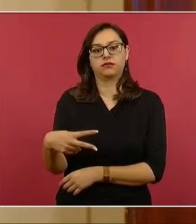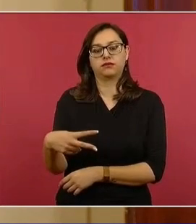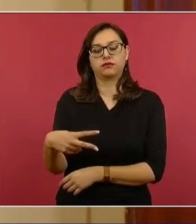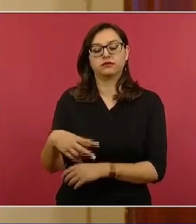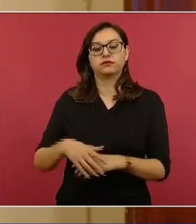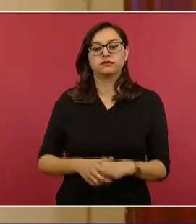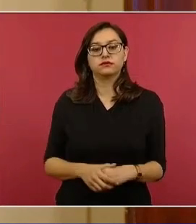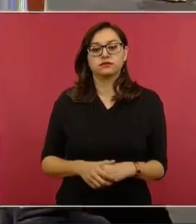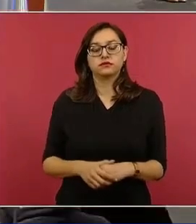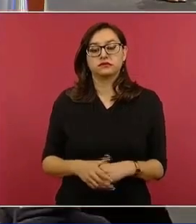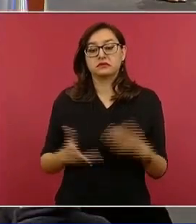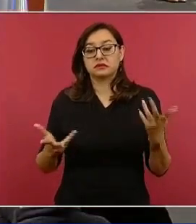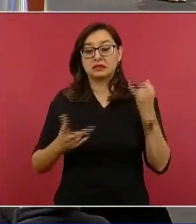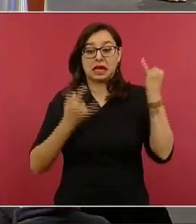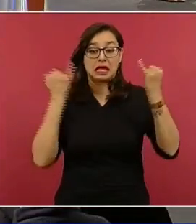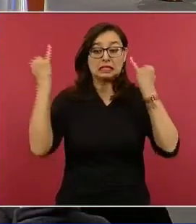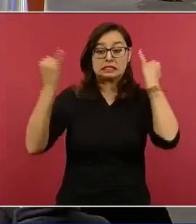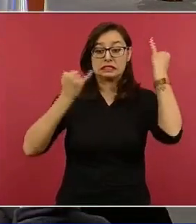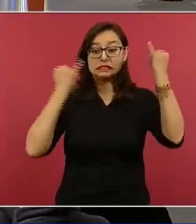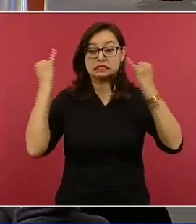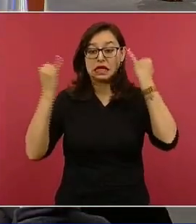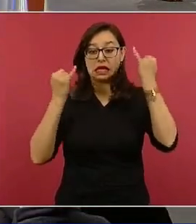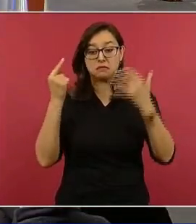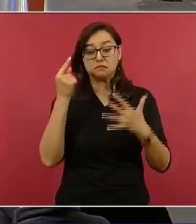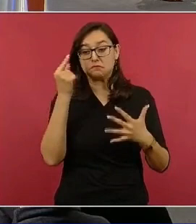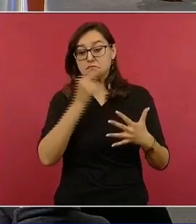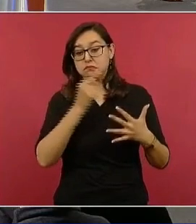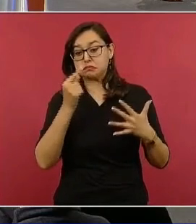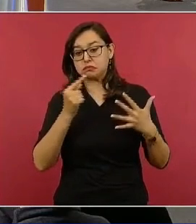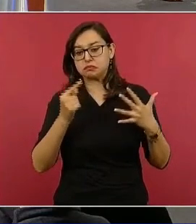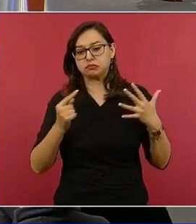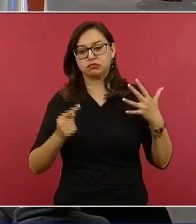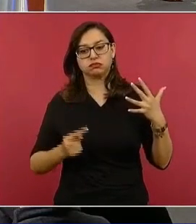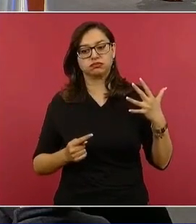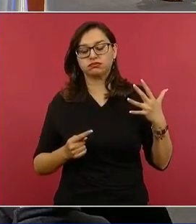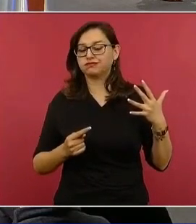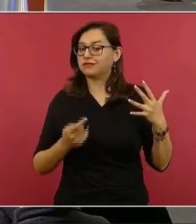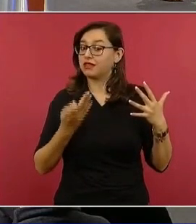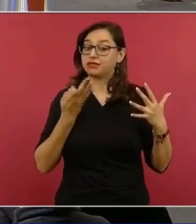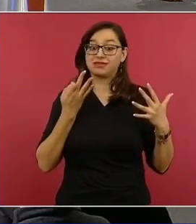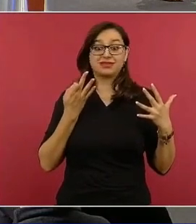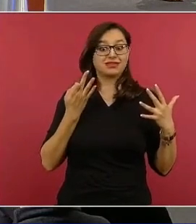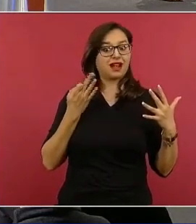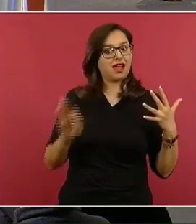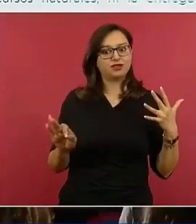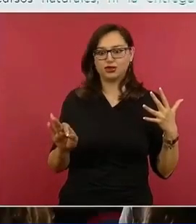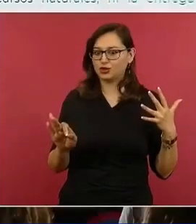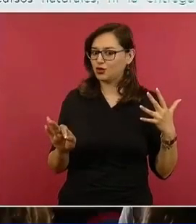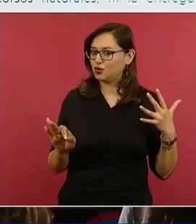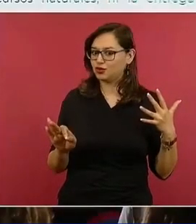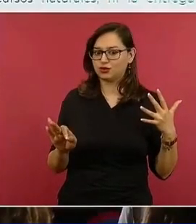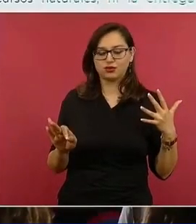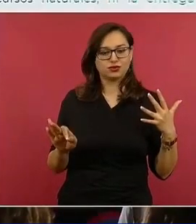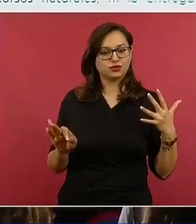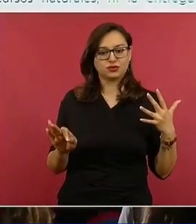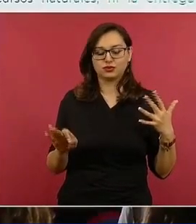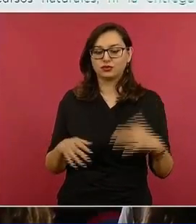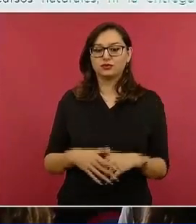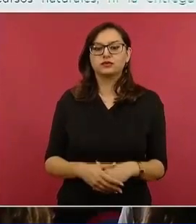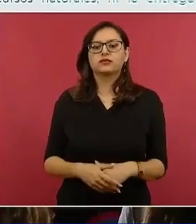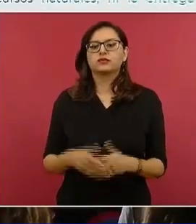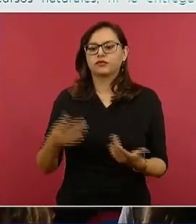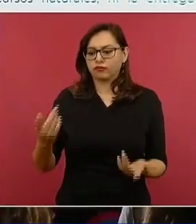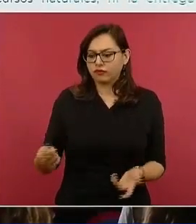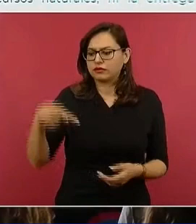El resto de las especulaciones al respecto son traición a la patria industrial del país.